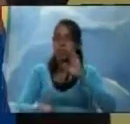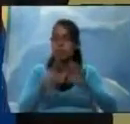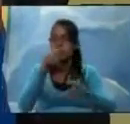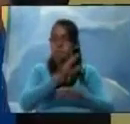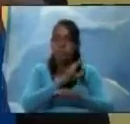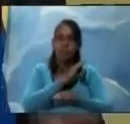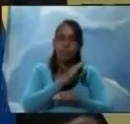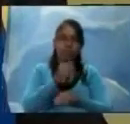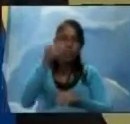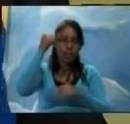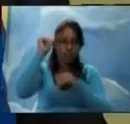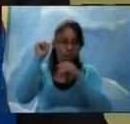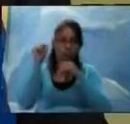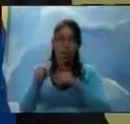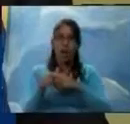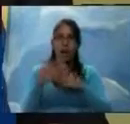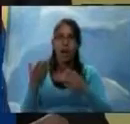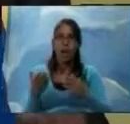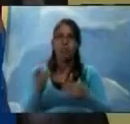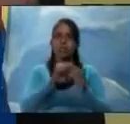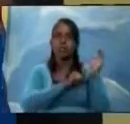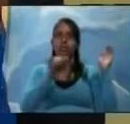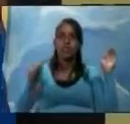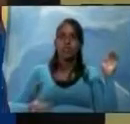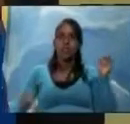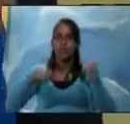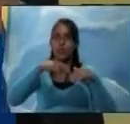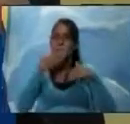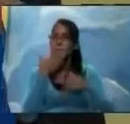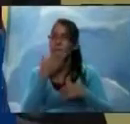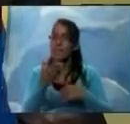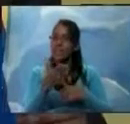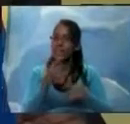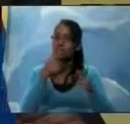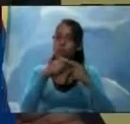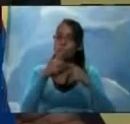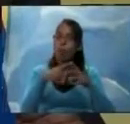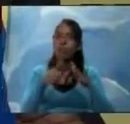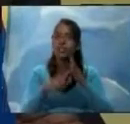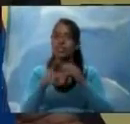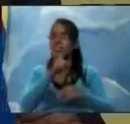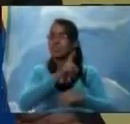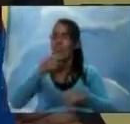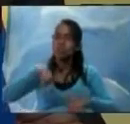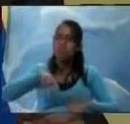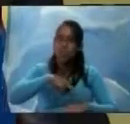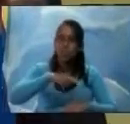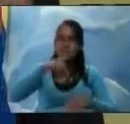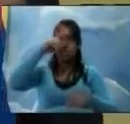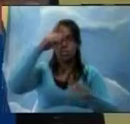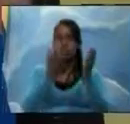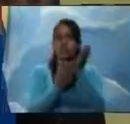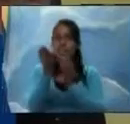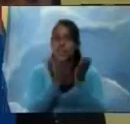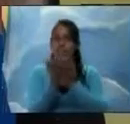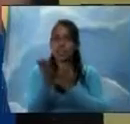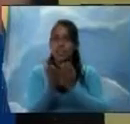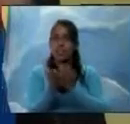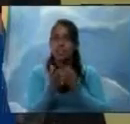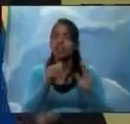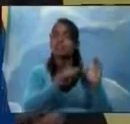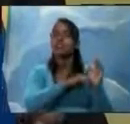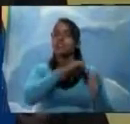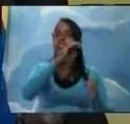mayordomía. Recuerde esto, que el Señor nos va a pedir cuenta de nuestra mayordomía. El Señor va a